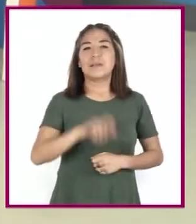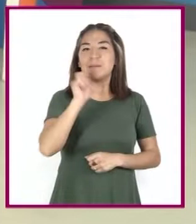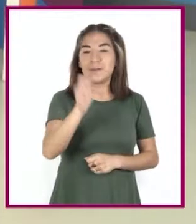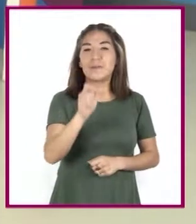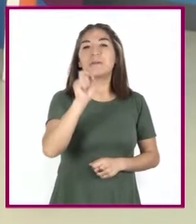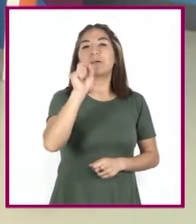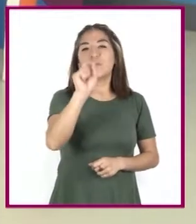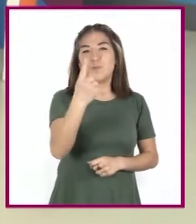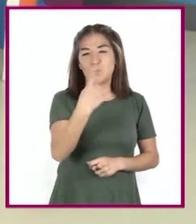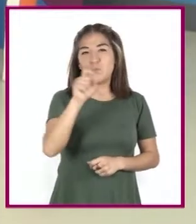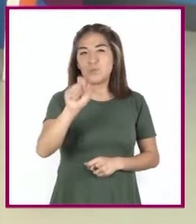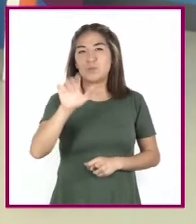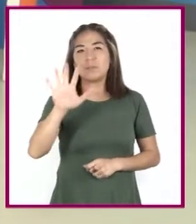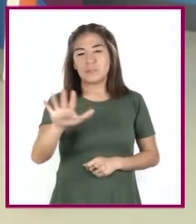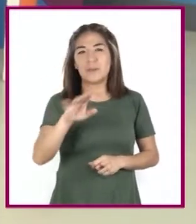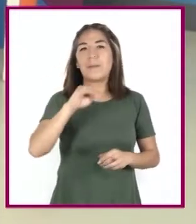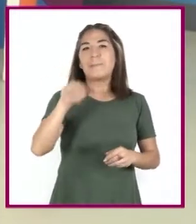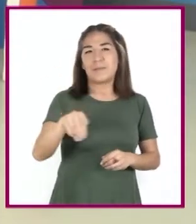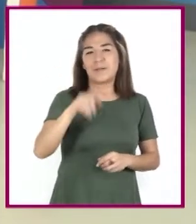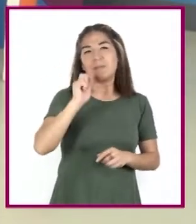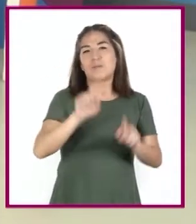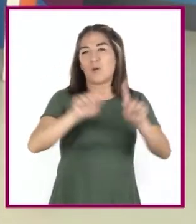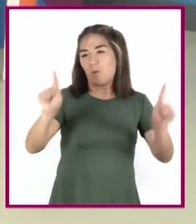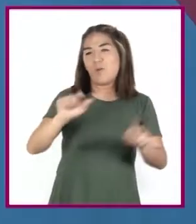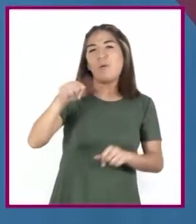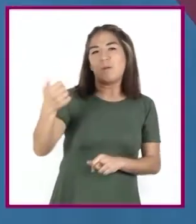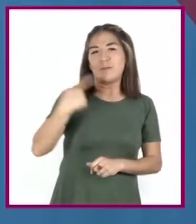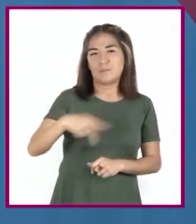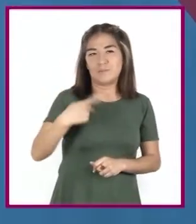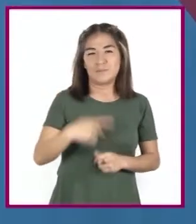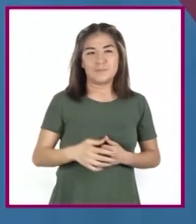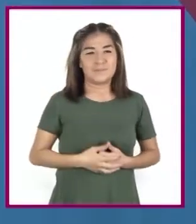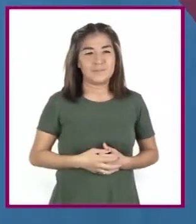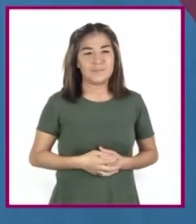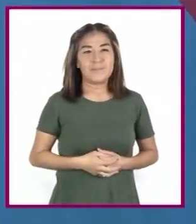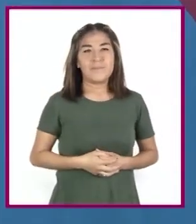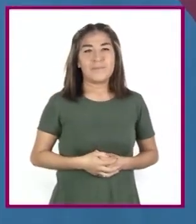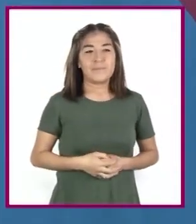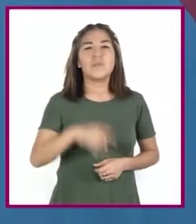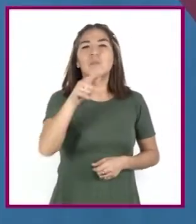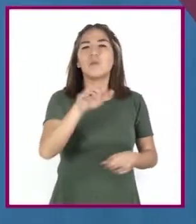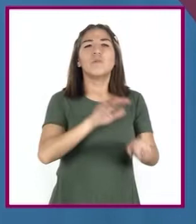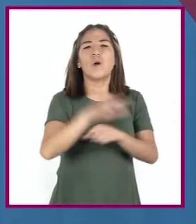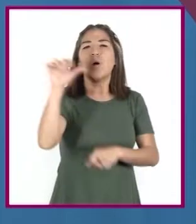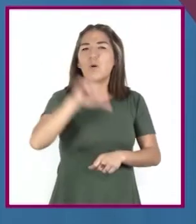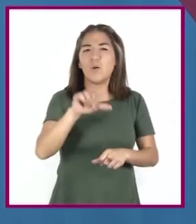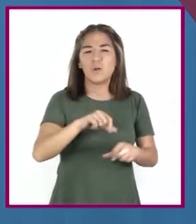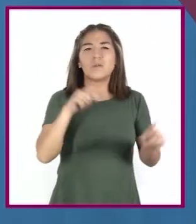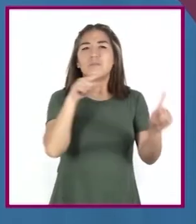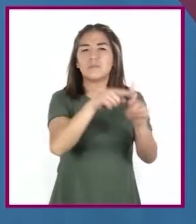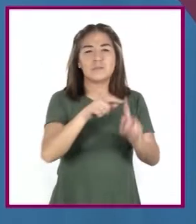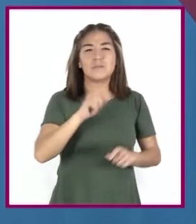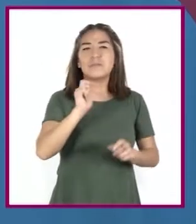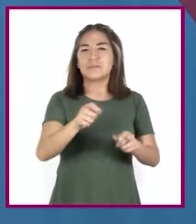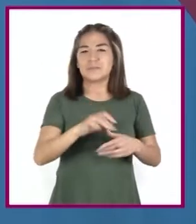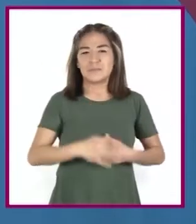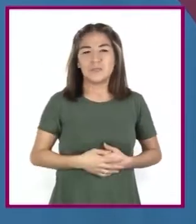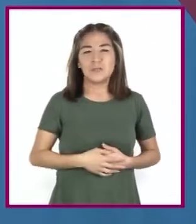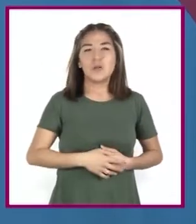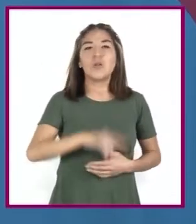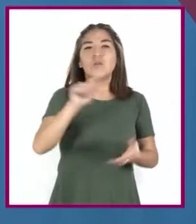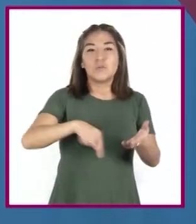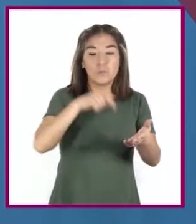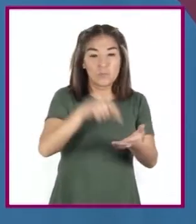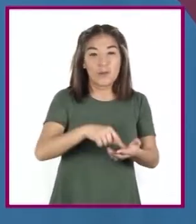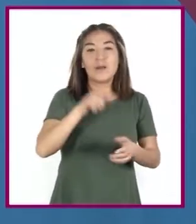al menos 1,5 metros de separación con otras personas. El propósito que guiará la sesión de hoy es ubicar